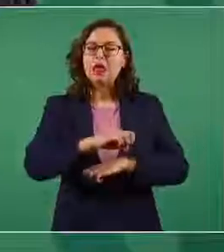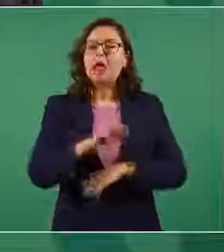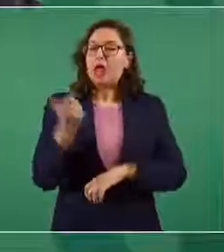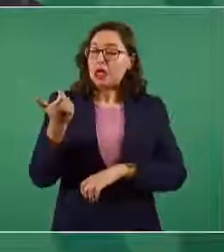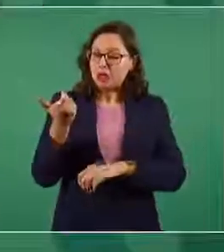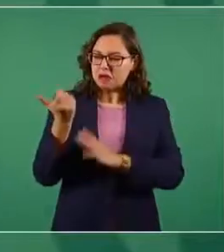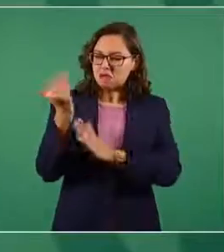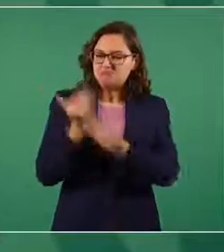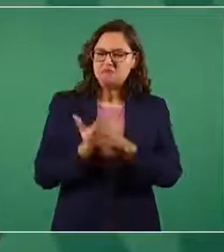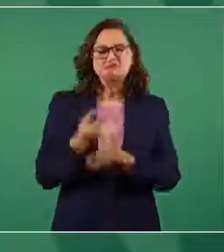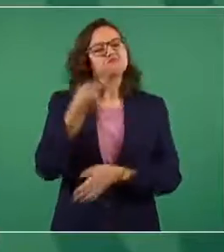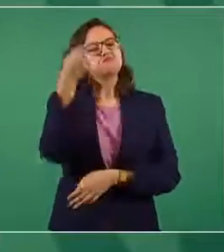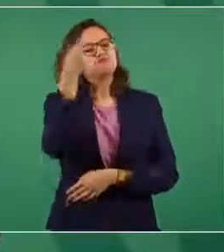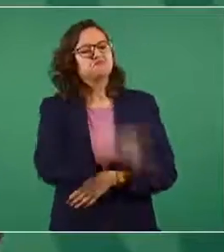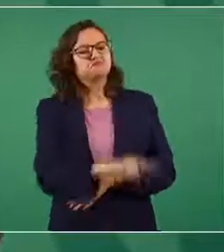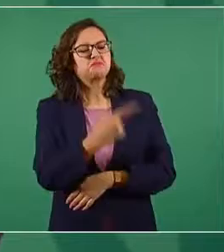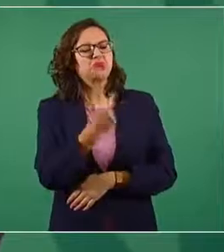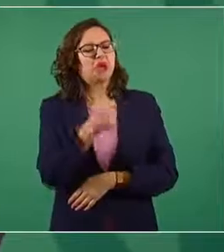mucha